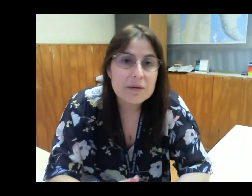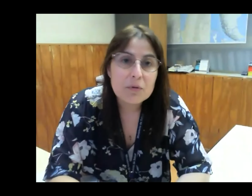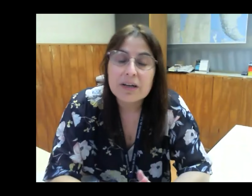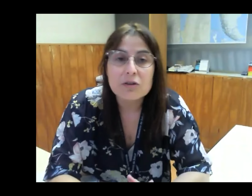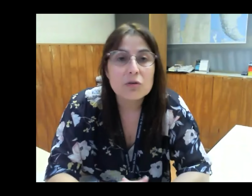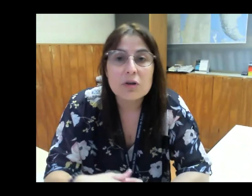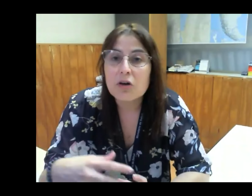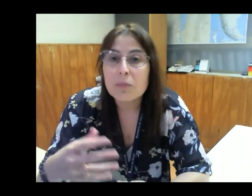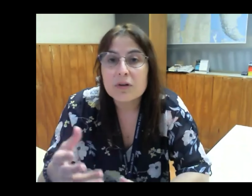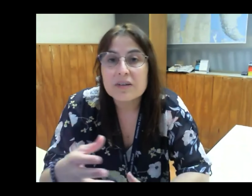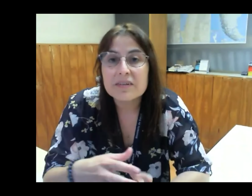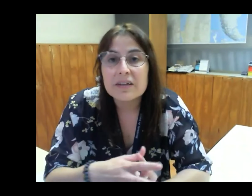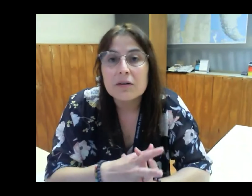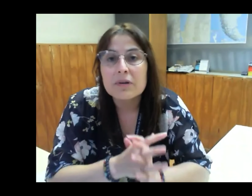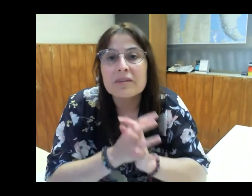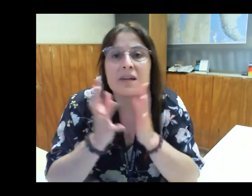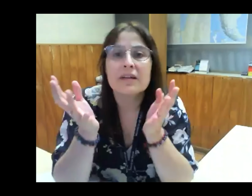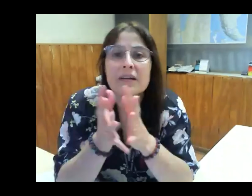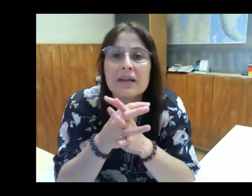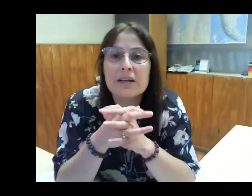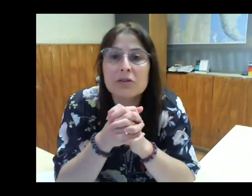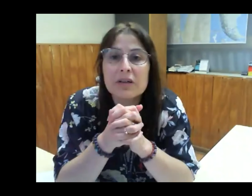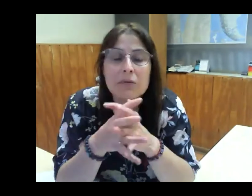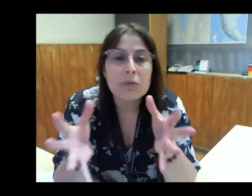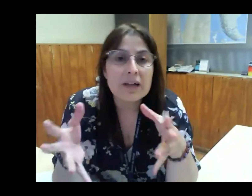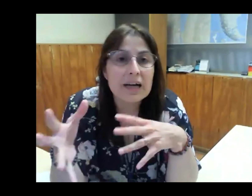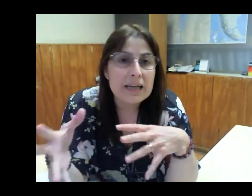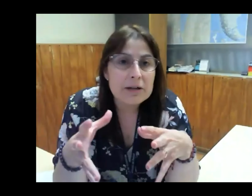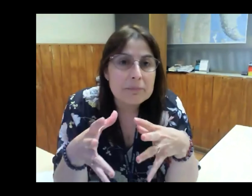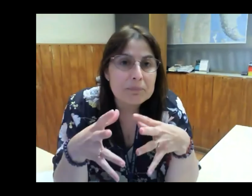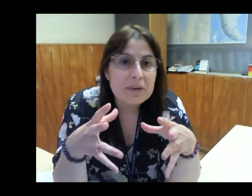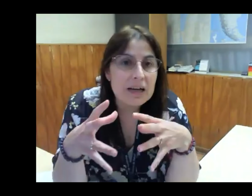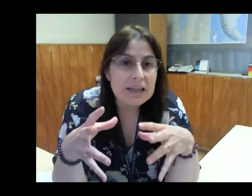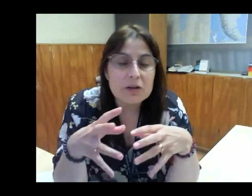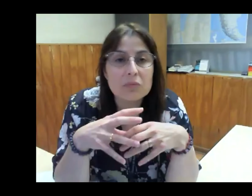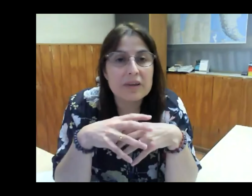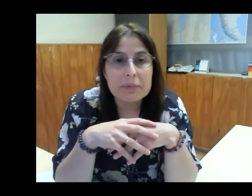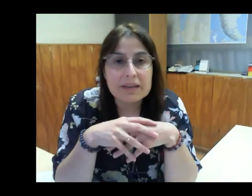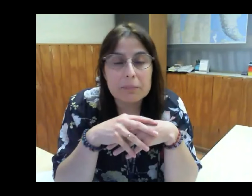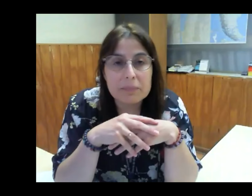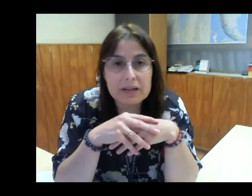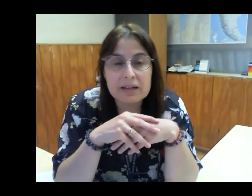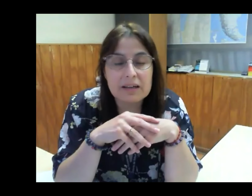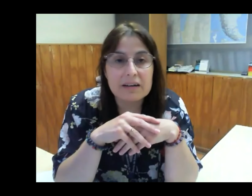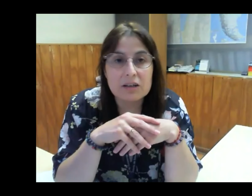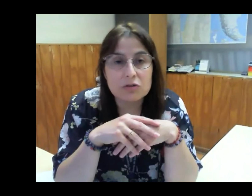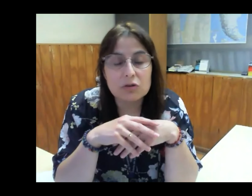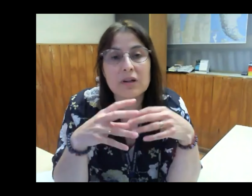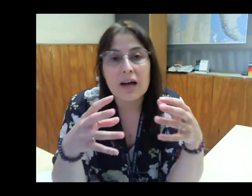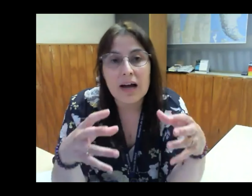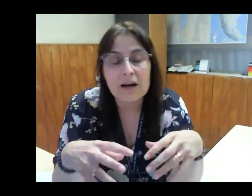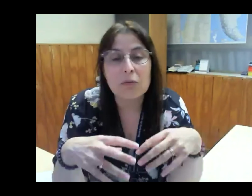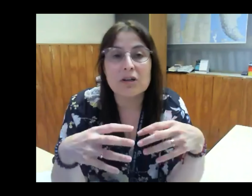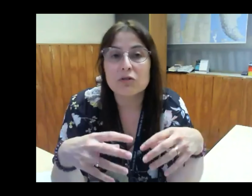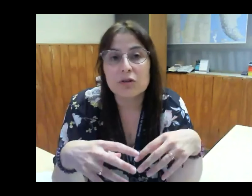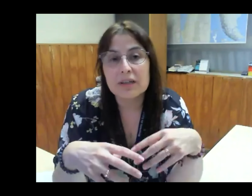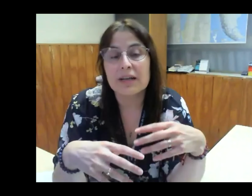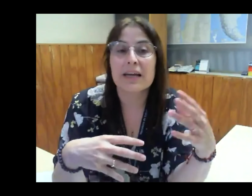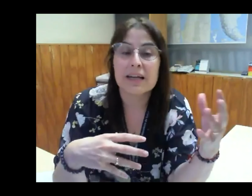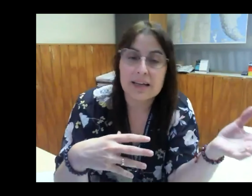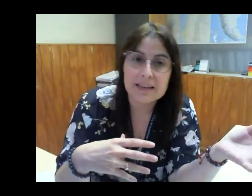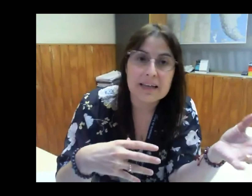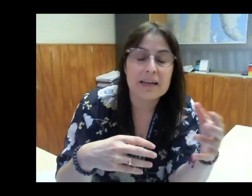si vemos esto, y como lo dice la doctora Judá, aquí hay un tema también en relación a cuáles